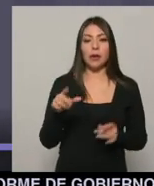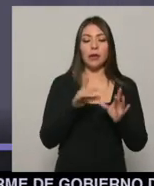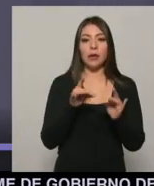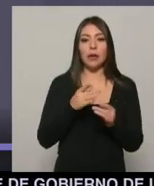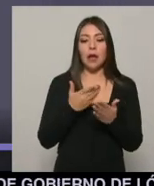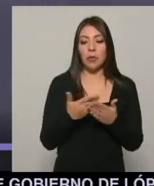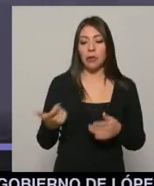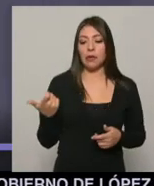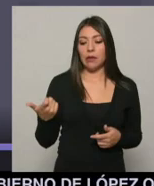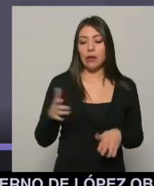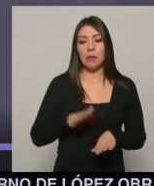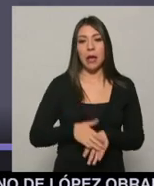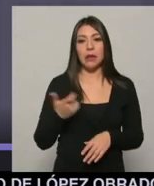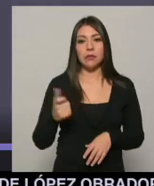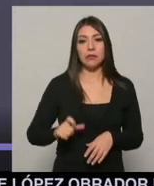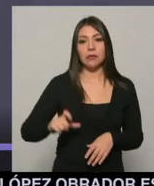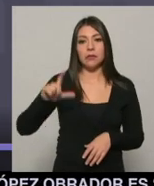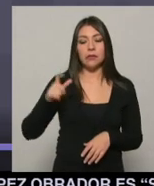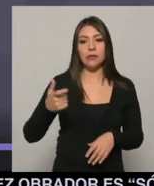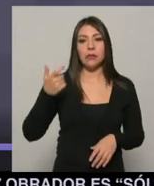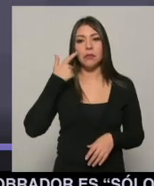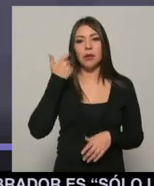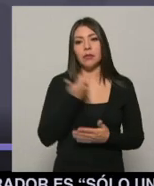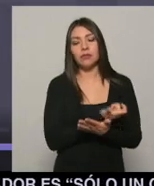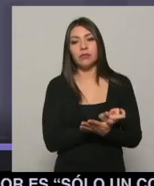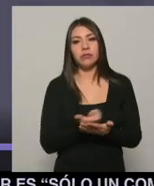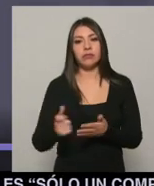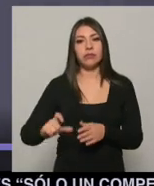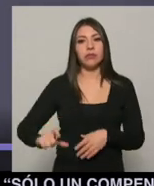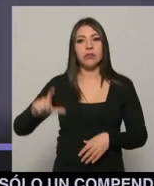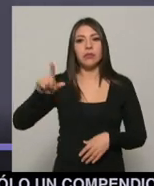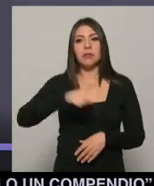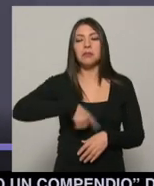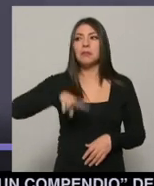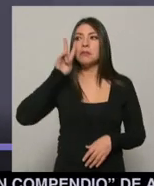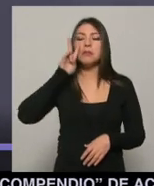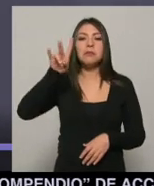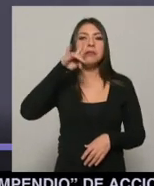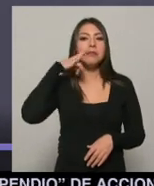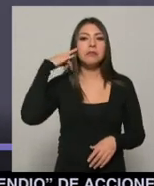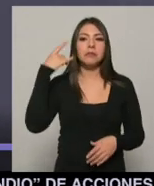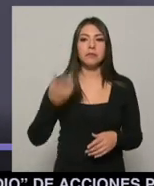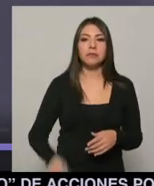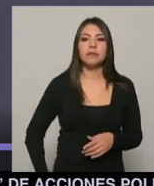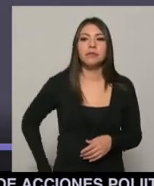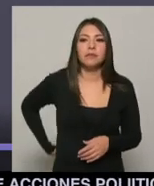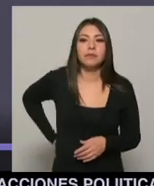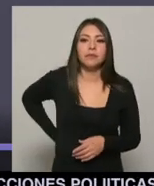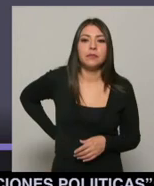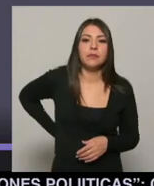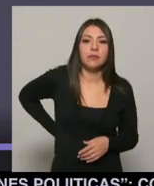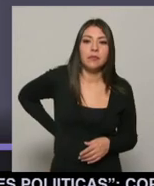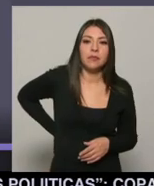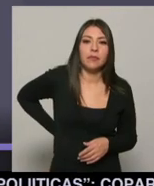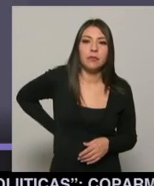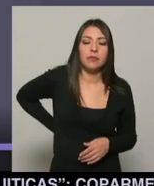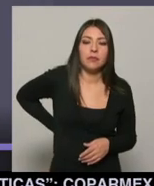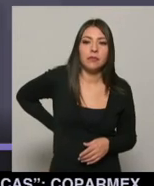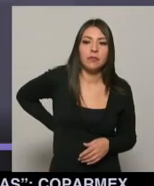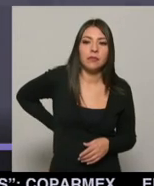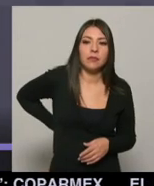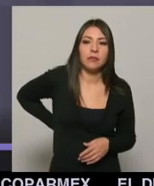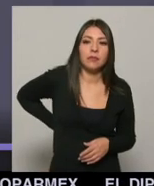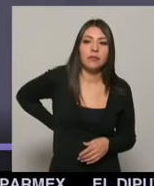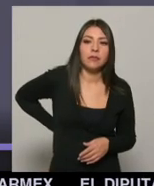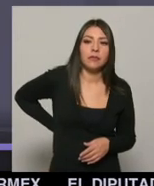más dinero en los bolsillos de la gente con este famoso aumento al salario mínimo que nadie vemos. Rafael Solano. En la parte de la Ciudad